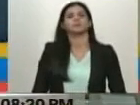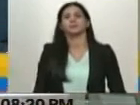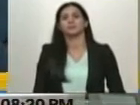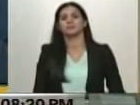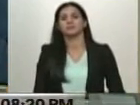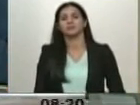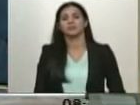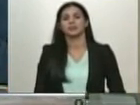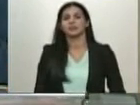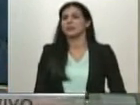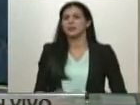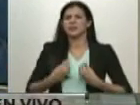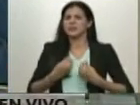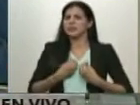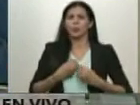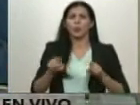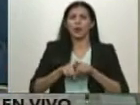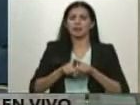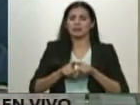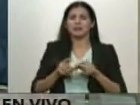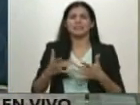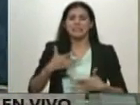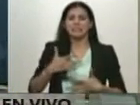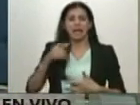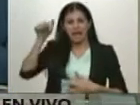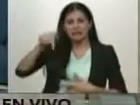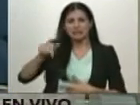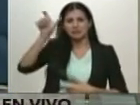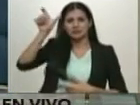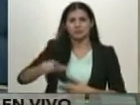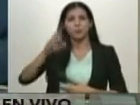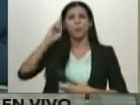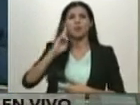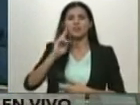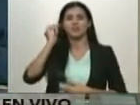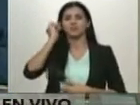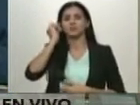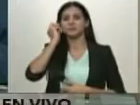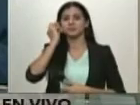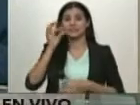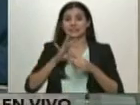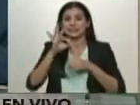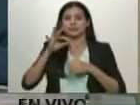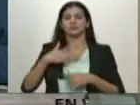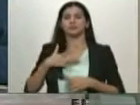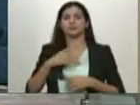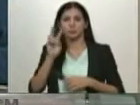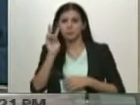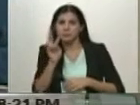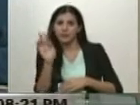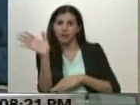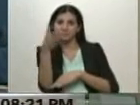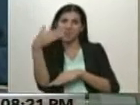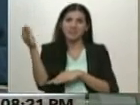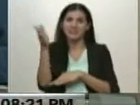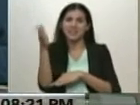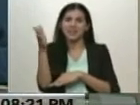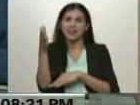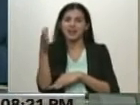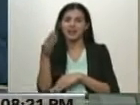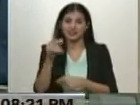el espíritu de Bolívar. Cuando uno ve esa bandera tricolor de nuestra hermana